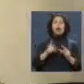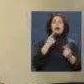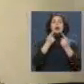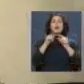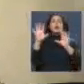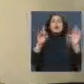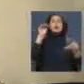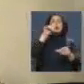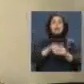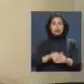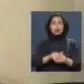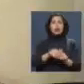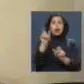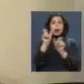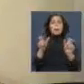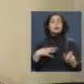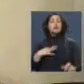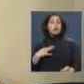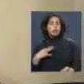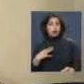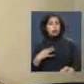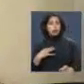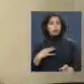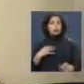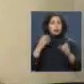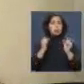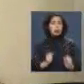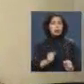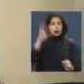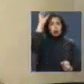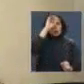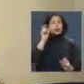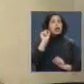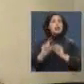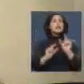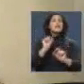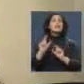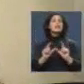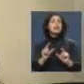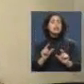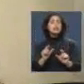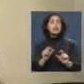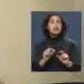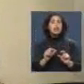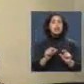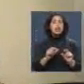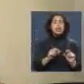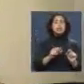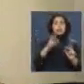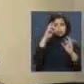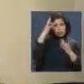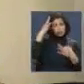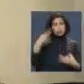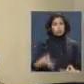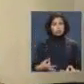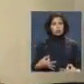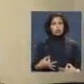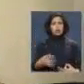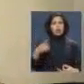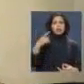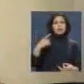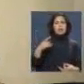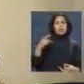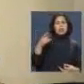que la gente tenga la posibilidad también de defenderse de medidas que son arbitrarias. Ojalá hubiera plebiscitos